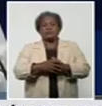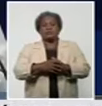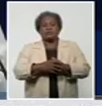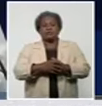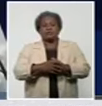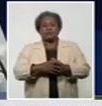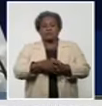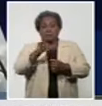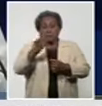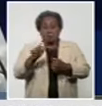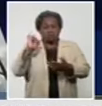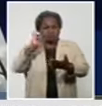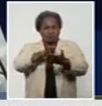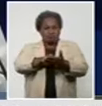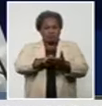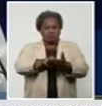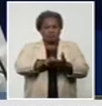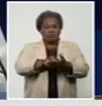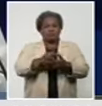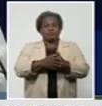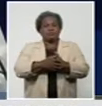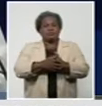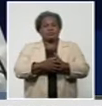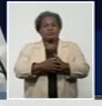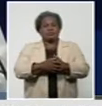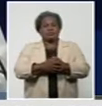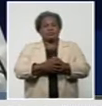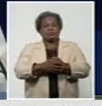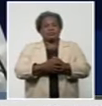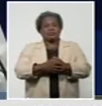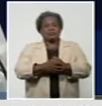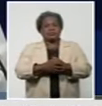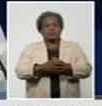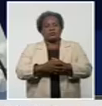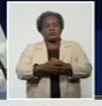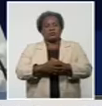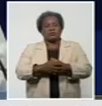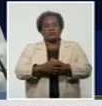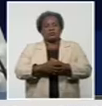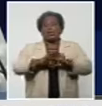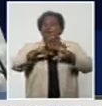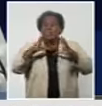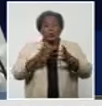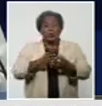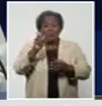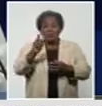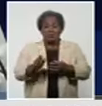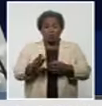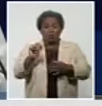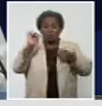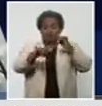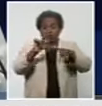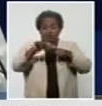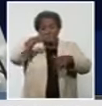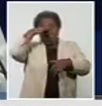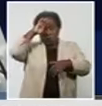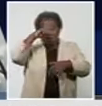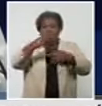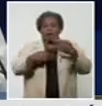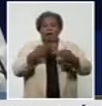también arriban en una cifra menor, pero arriban a nuestro país. Y a todas esas personas se les